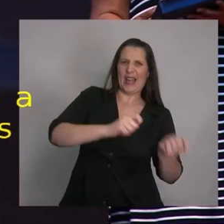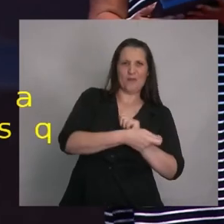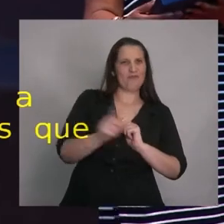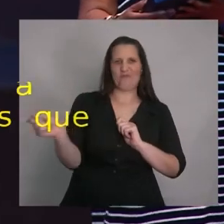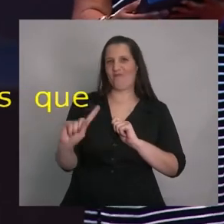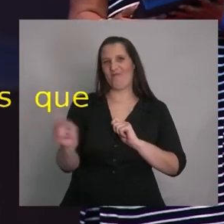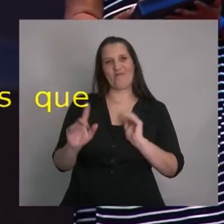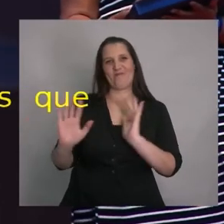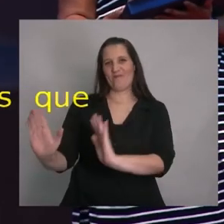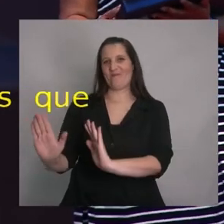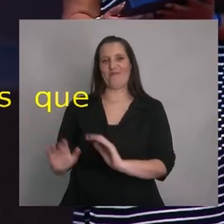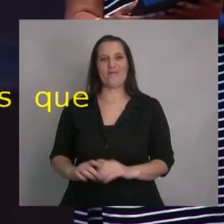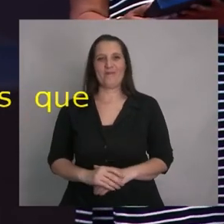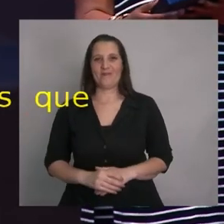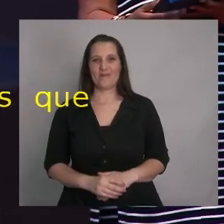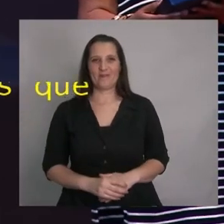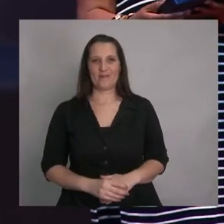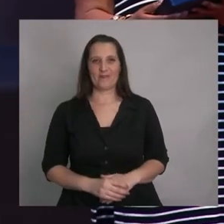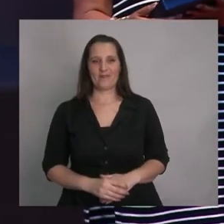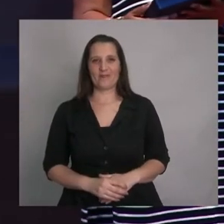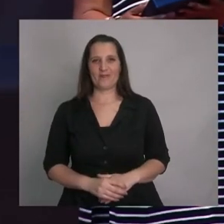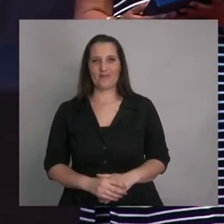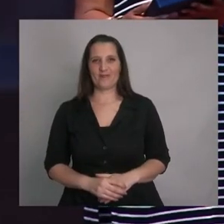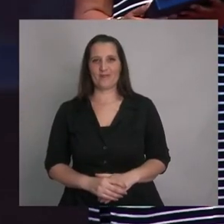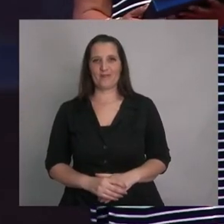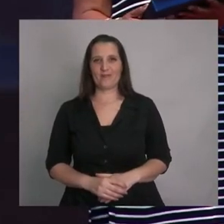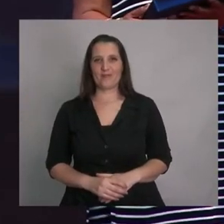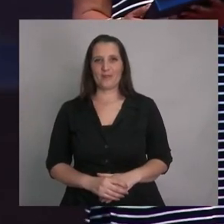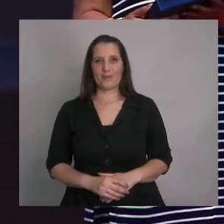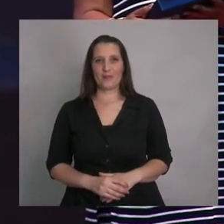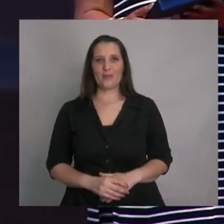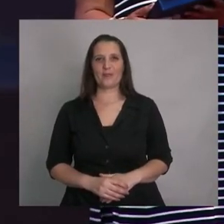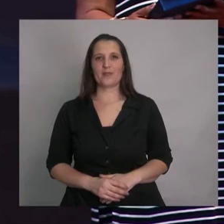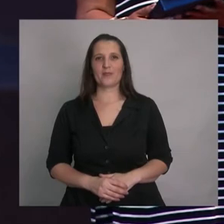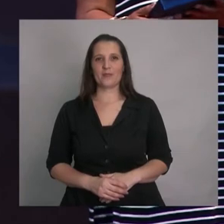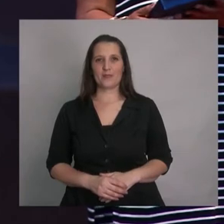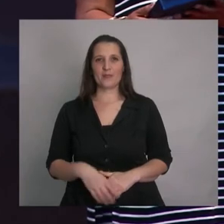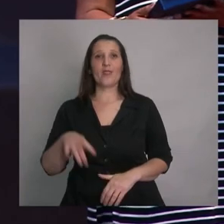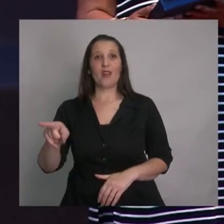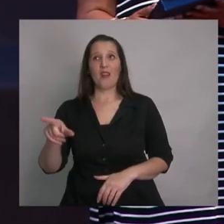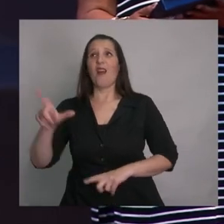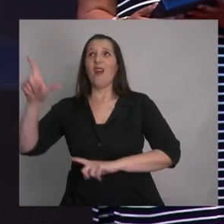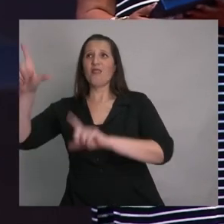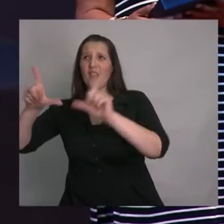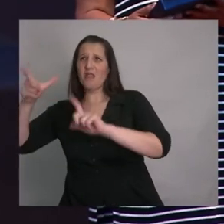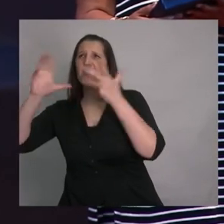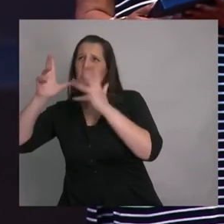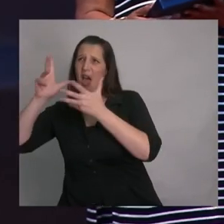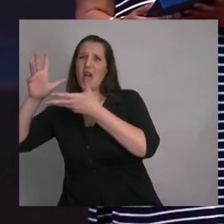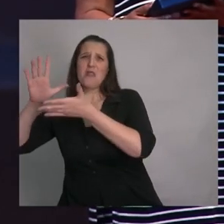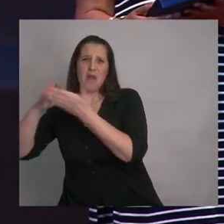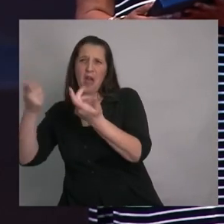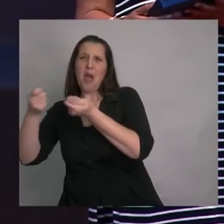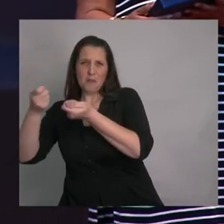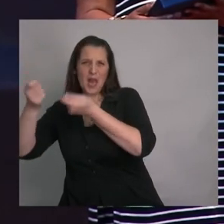dominar las ondas de comunicaciones ellos pueden torcer el sistema